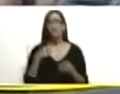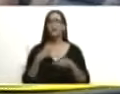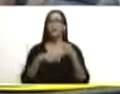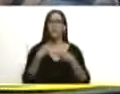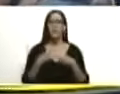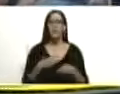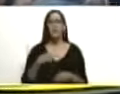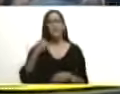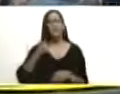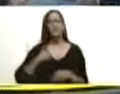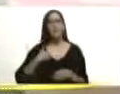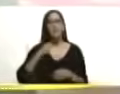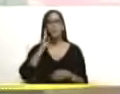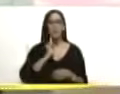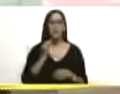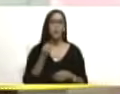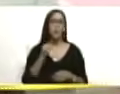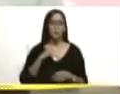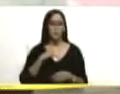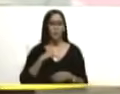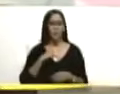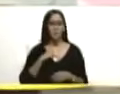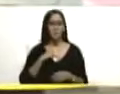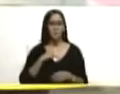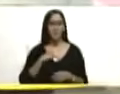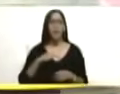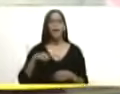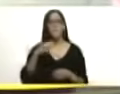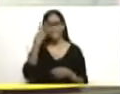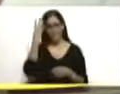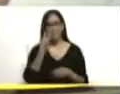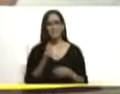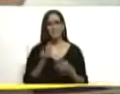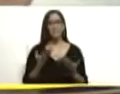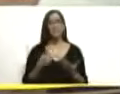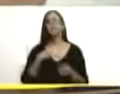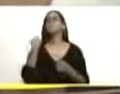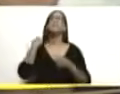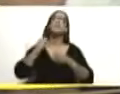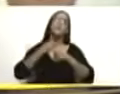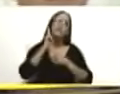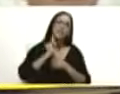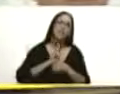cristiano y bolivariano, como soy. Marxista, cristiano y bolivariano, como somos.